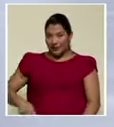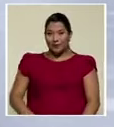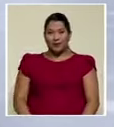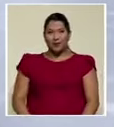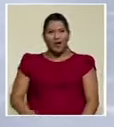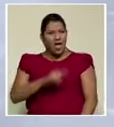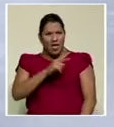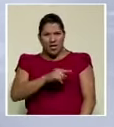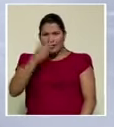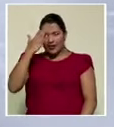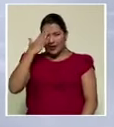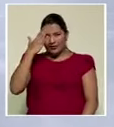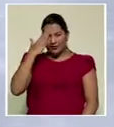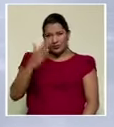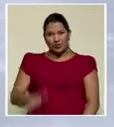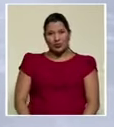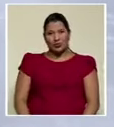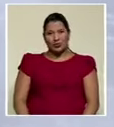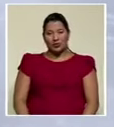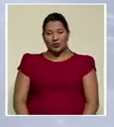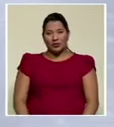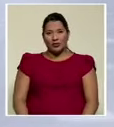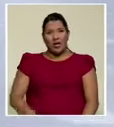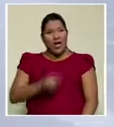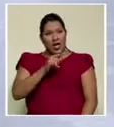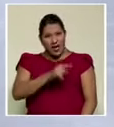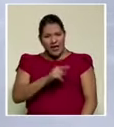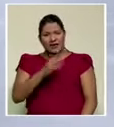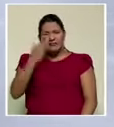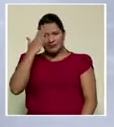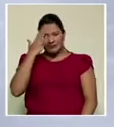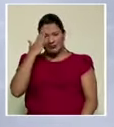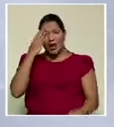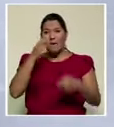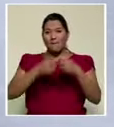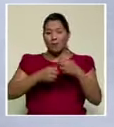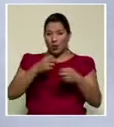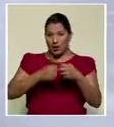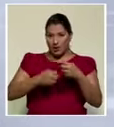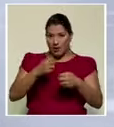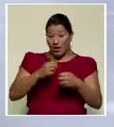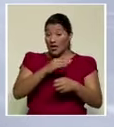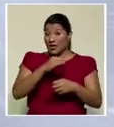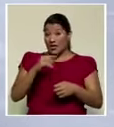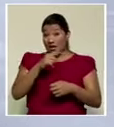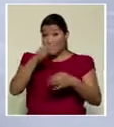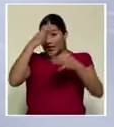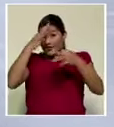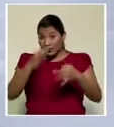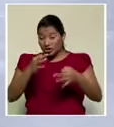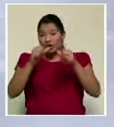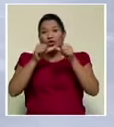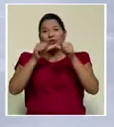Ella lo supo, ella tuvo conocimiento del problema y tomó la decisión de